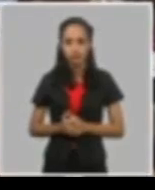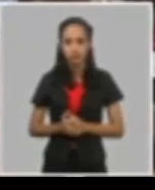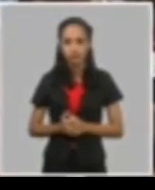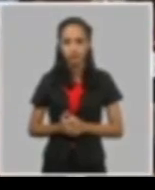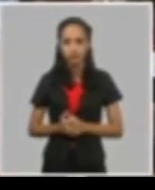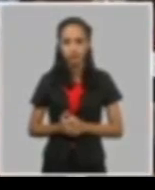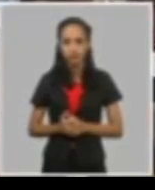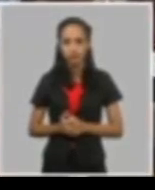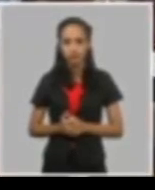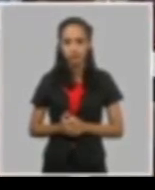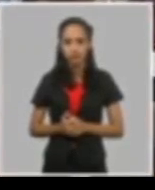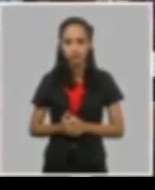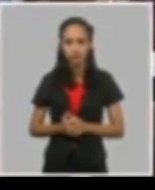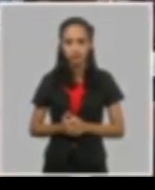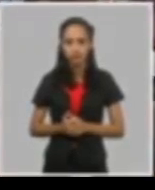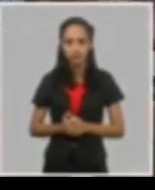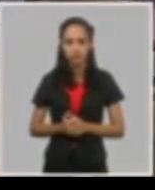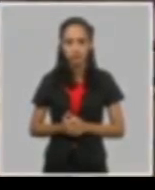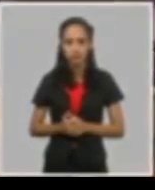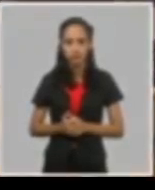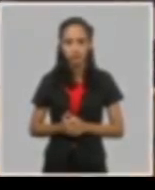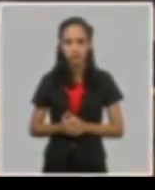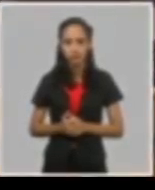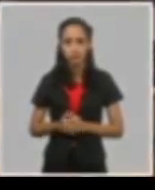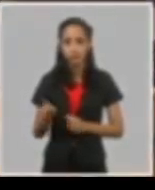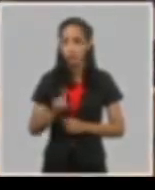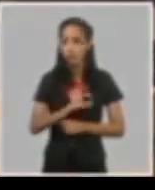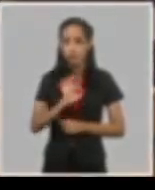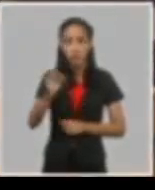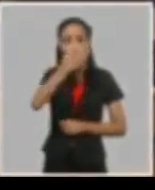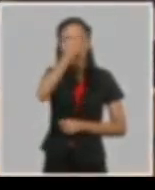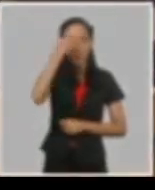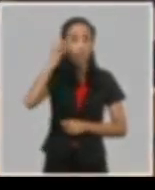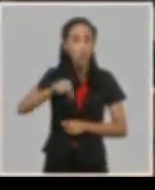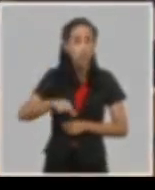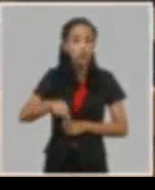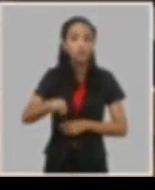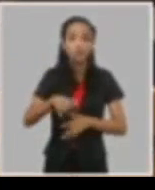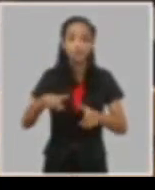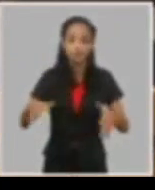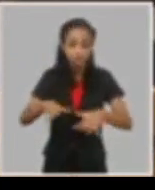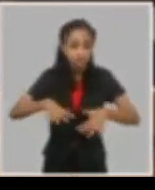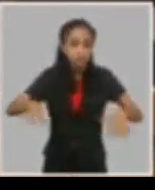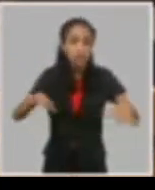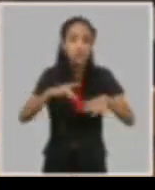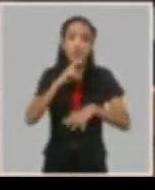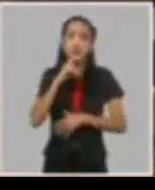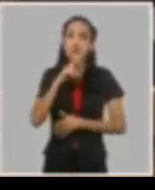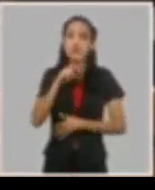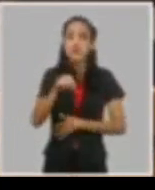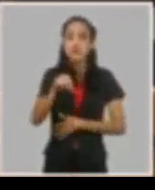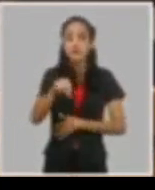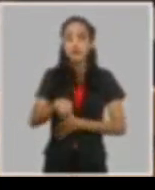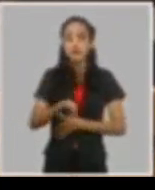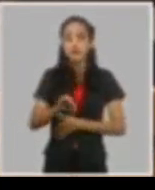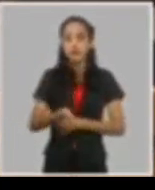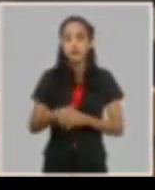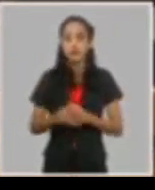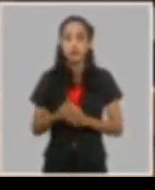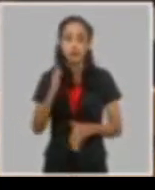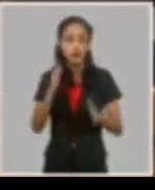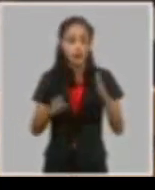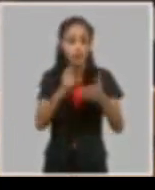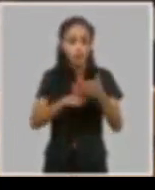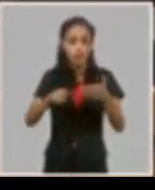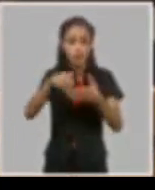con cuatrimotos seguramente no olvidaremos que este escenario tan complejo que hemos descrito coincidió en el tiempo con el periodo de elecciones en